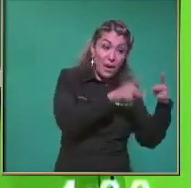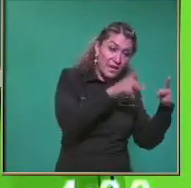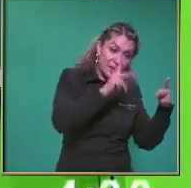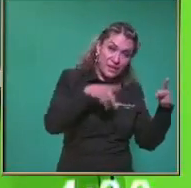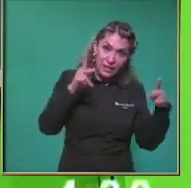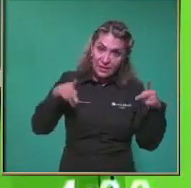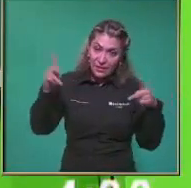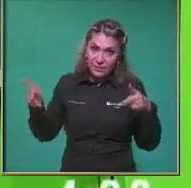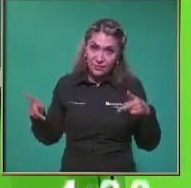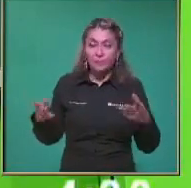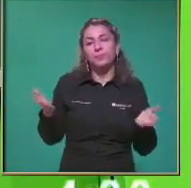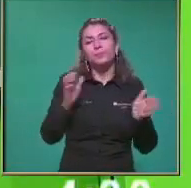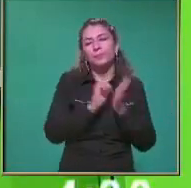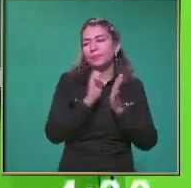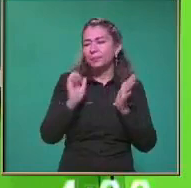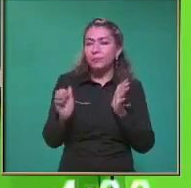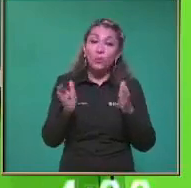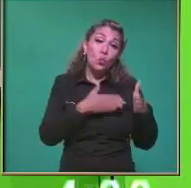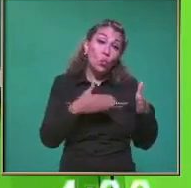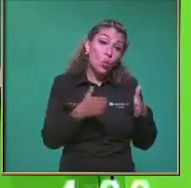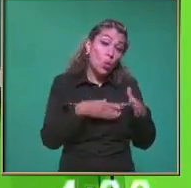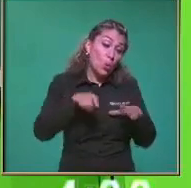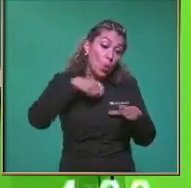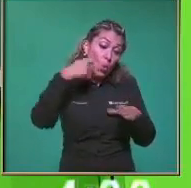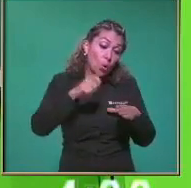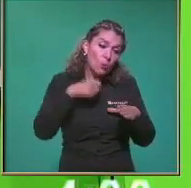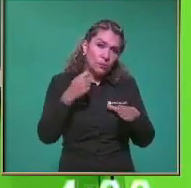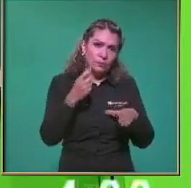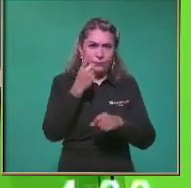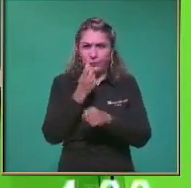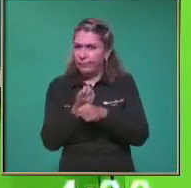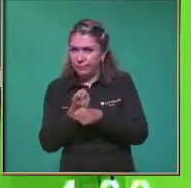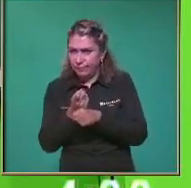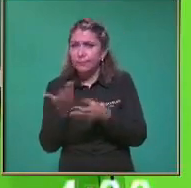voy a hacer la sopa, no puedo primero